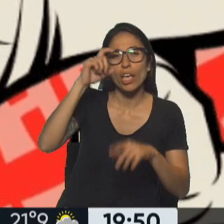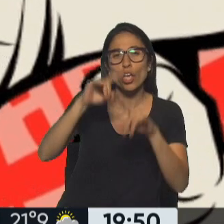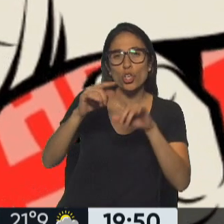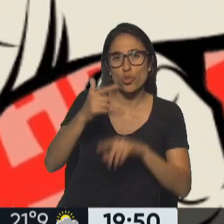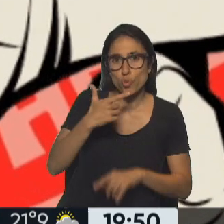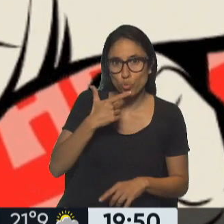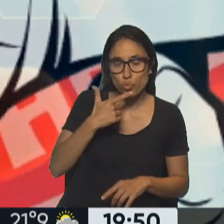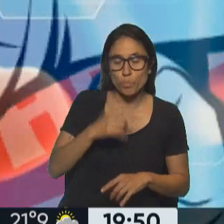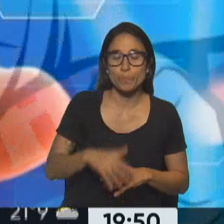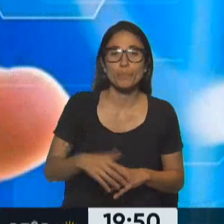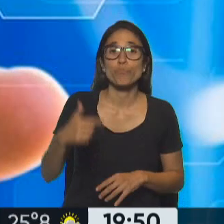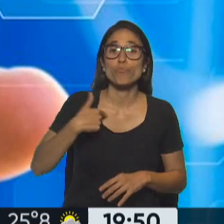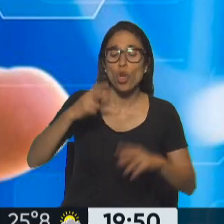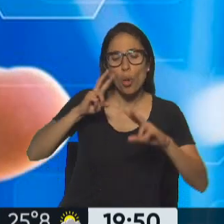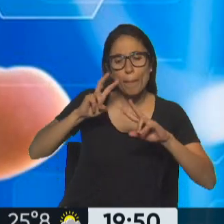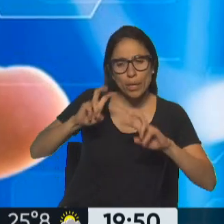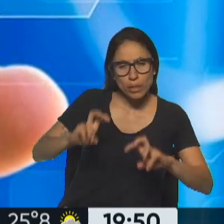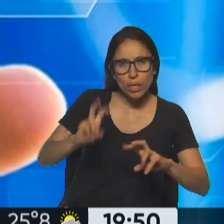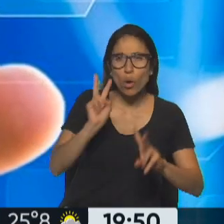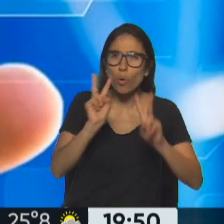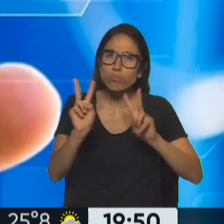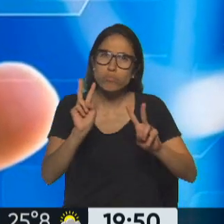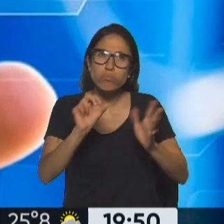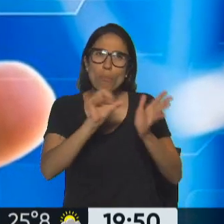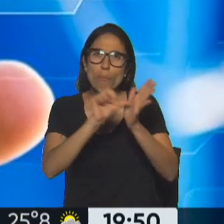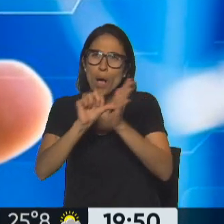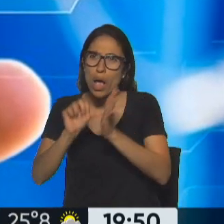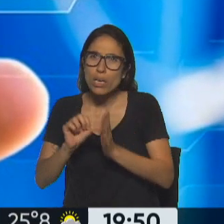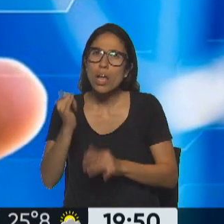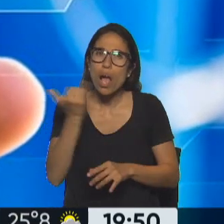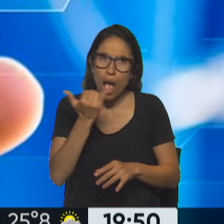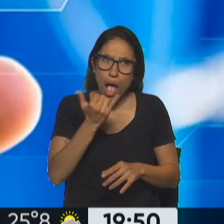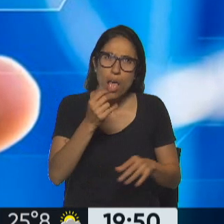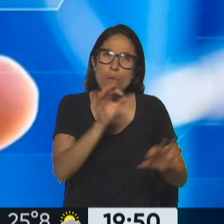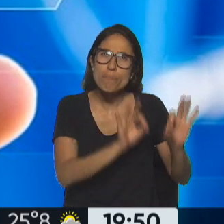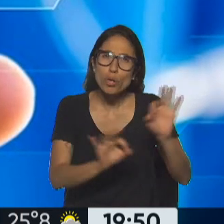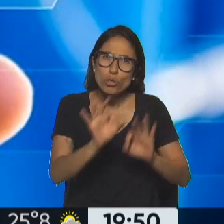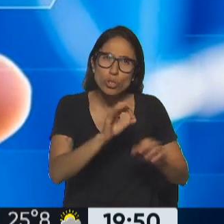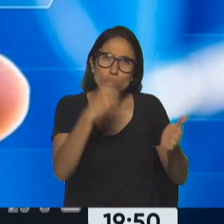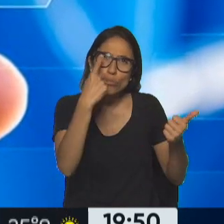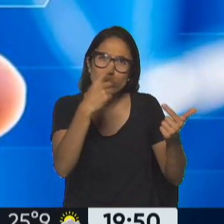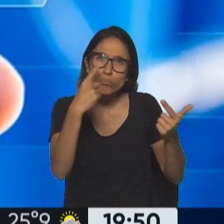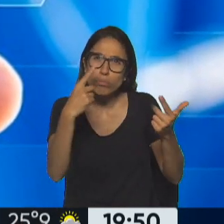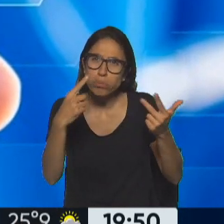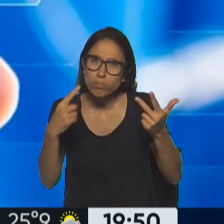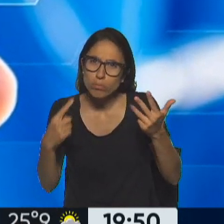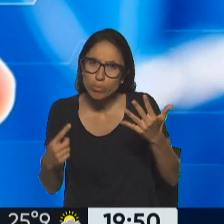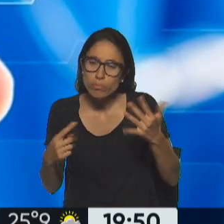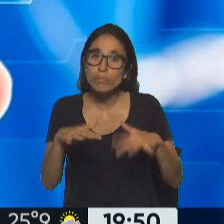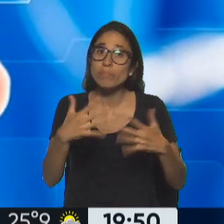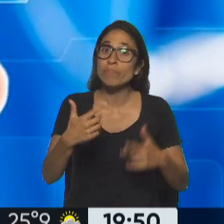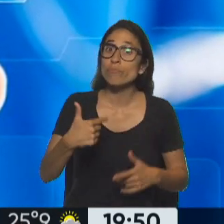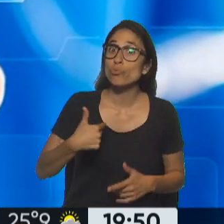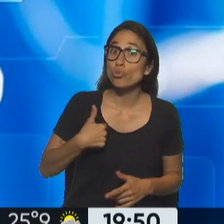comenzaban de a poquito a darse ciertas iniciativas Entonces lo primero que comencé a hacer es a través de mi cuenta